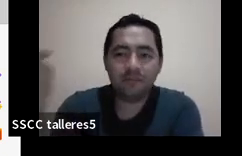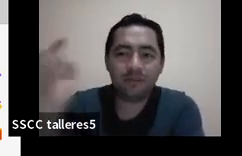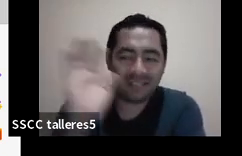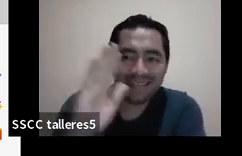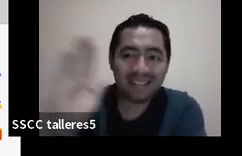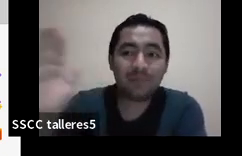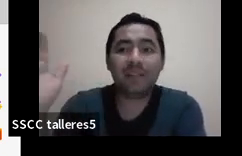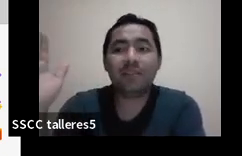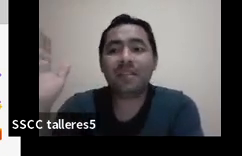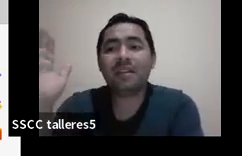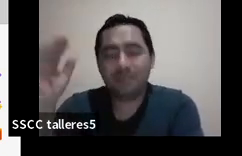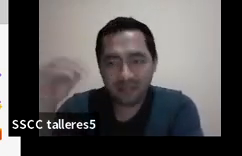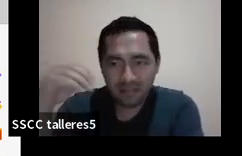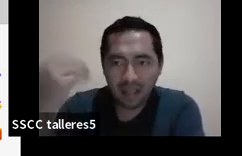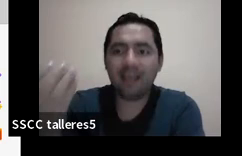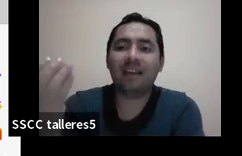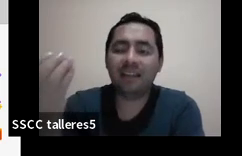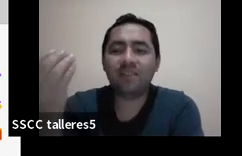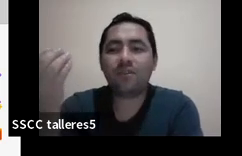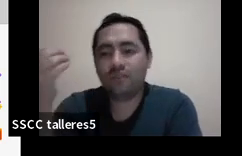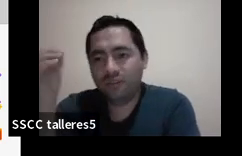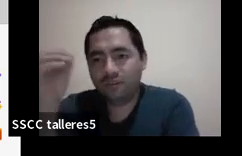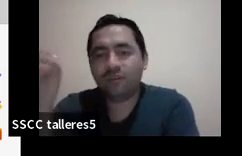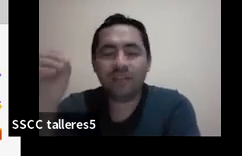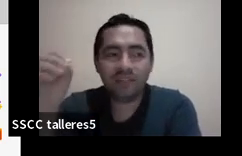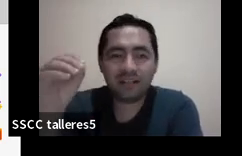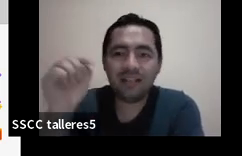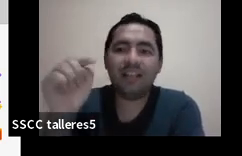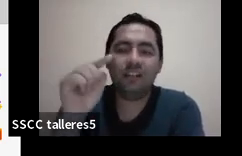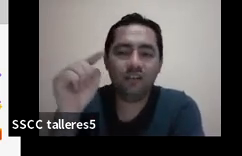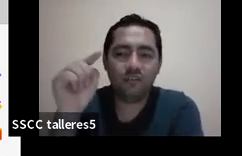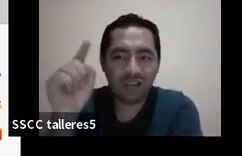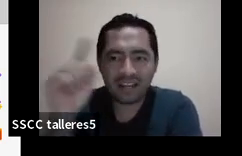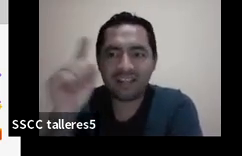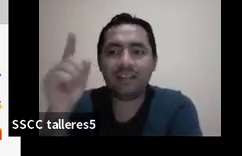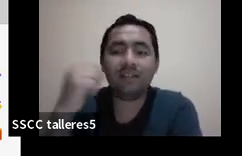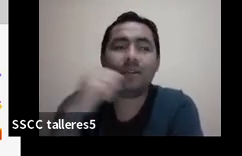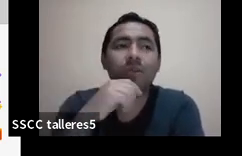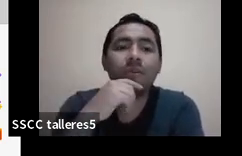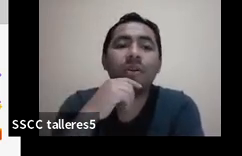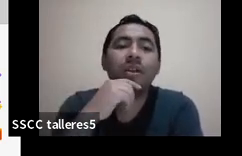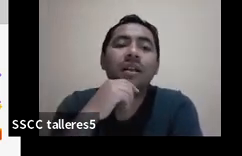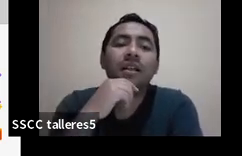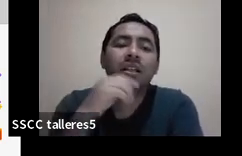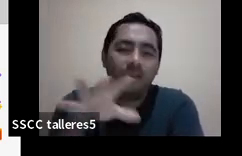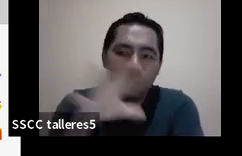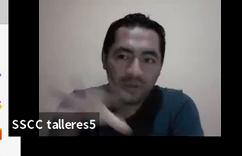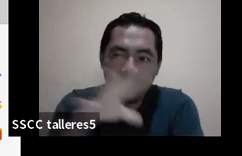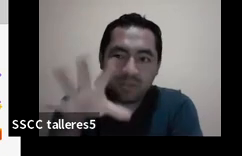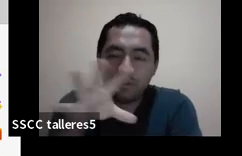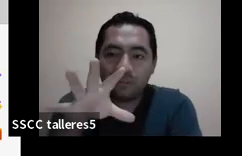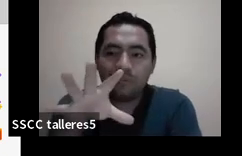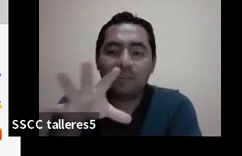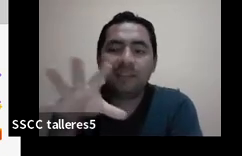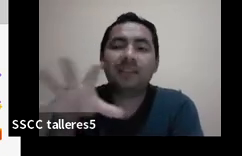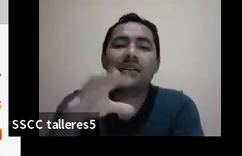caen. Cuando recién están aprendiendo señas, caen en este error y yo te voy a decir que no caigas en este error. Pero para